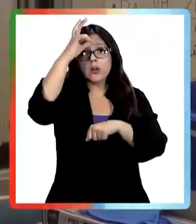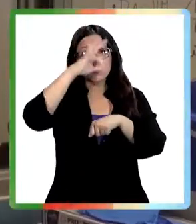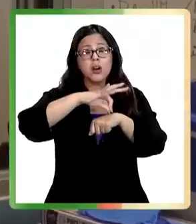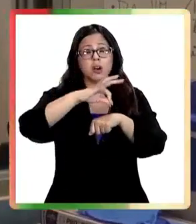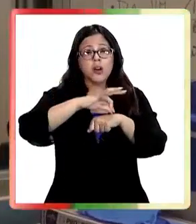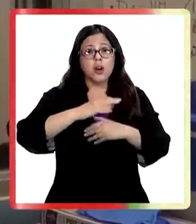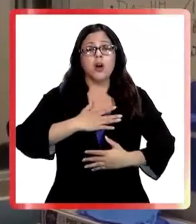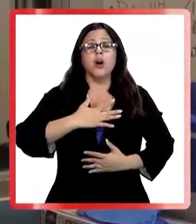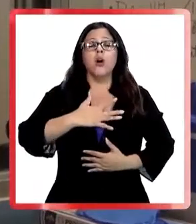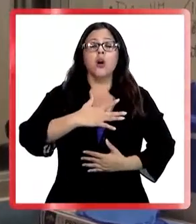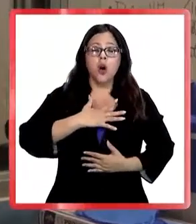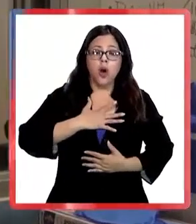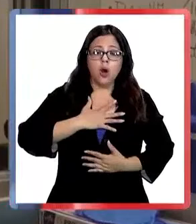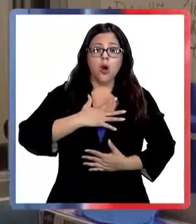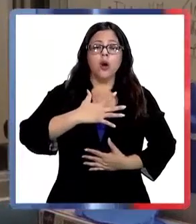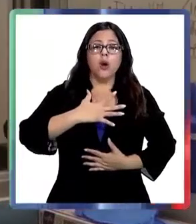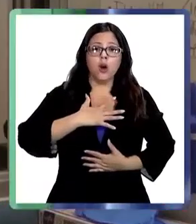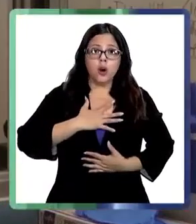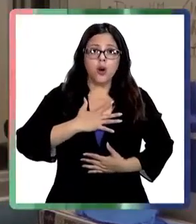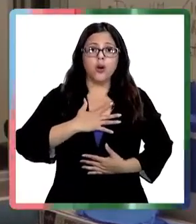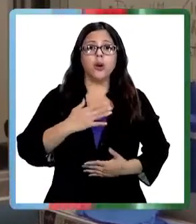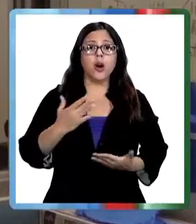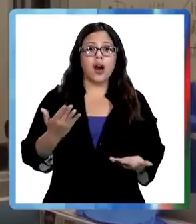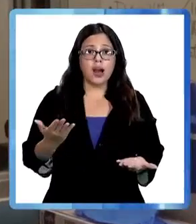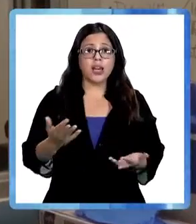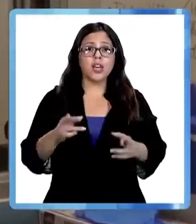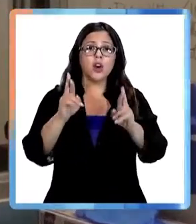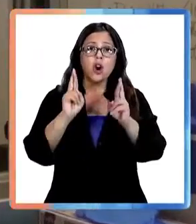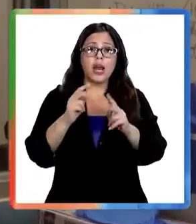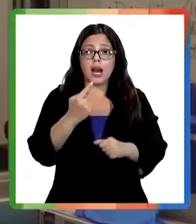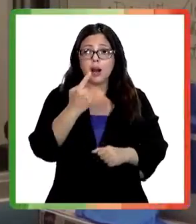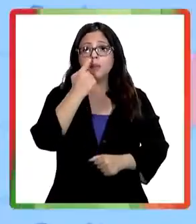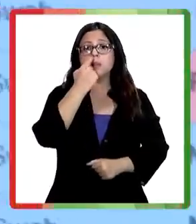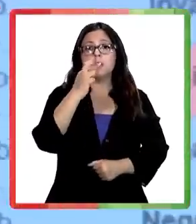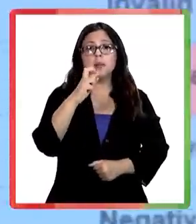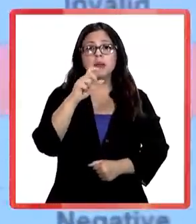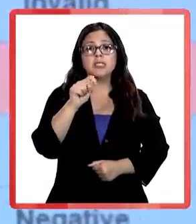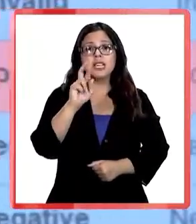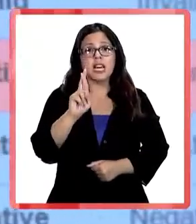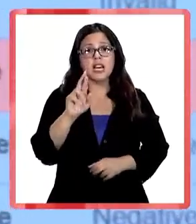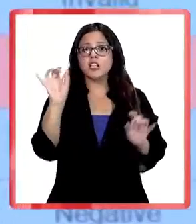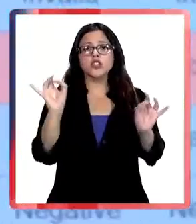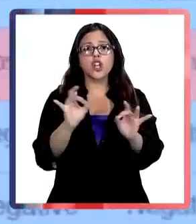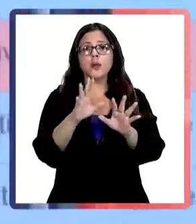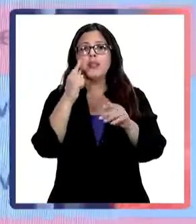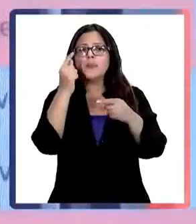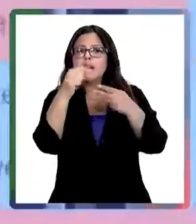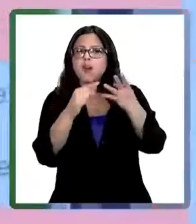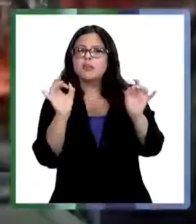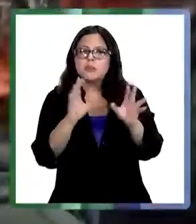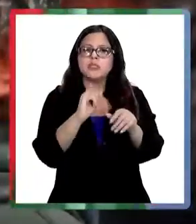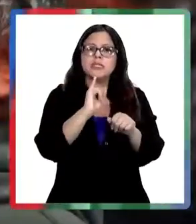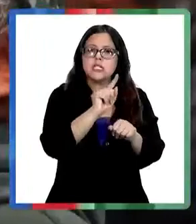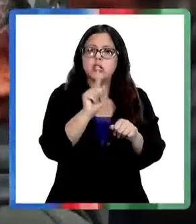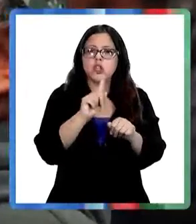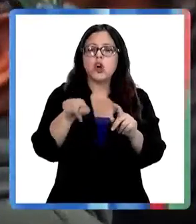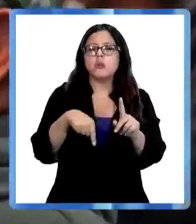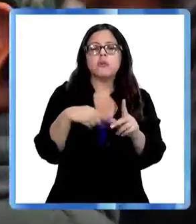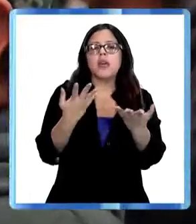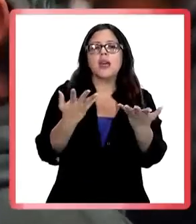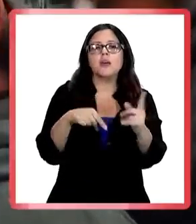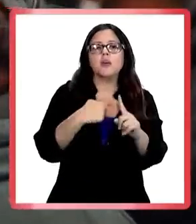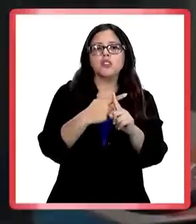respiratorios mayores, más bien intensos, que ojalá se testee para descartar el COVID. Los otros, saber si es influenza,